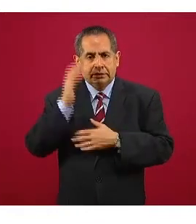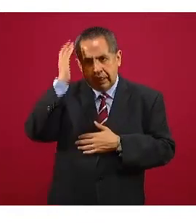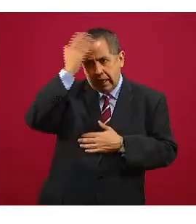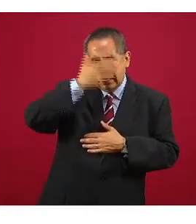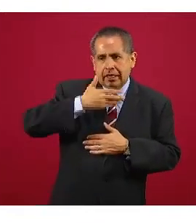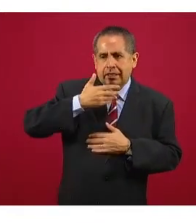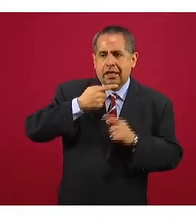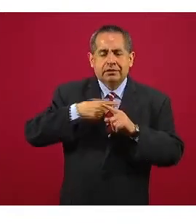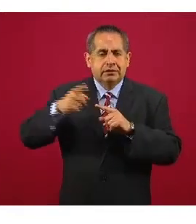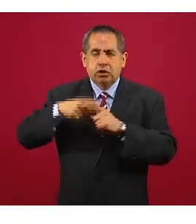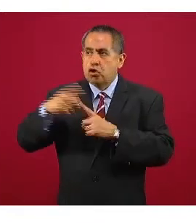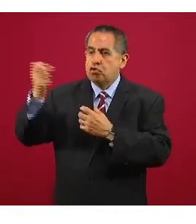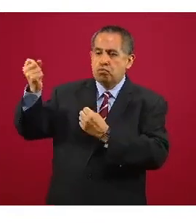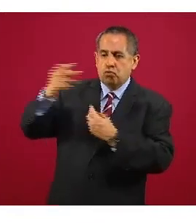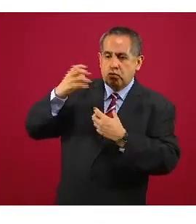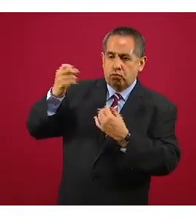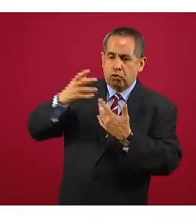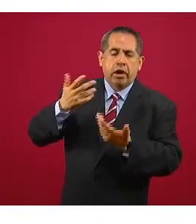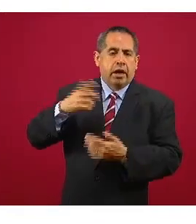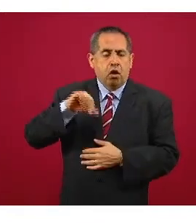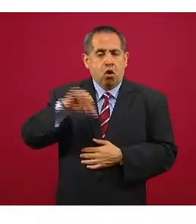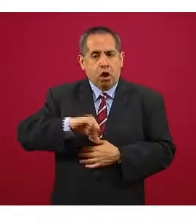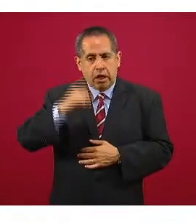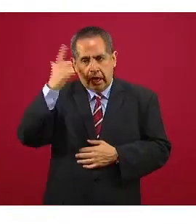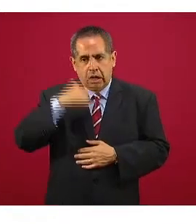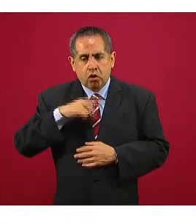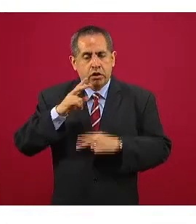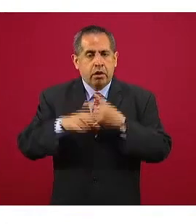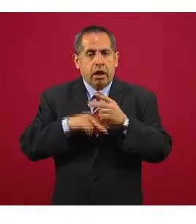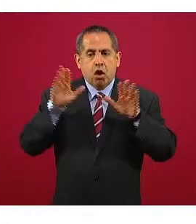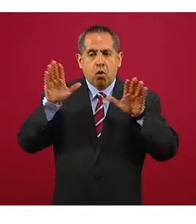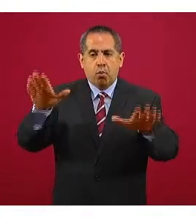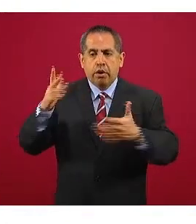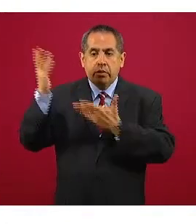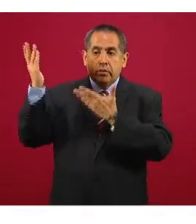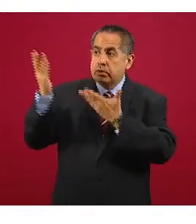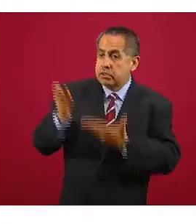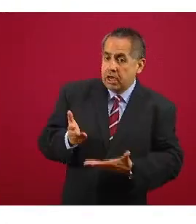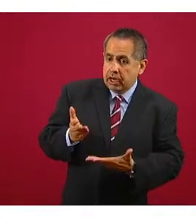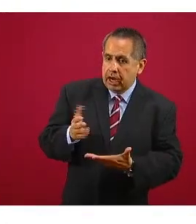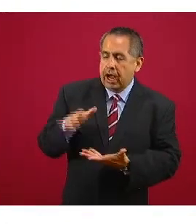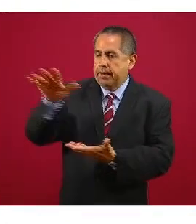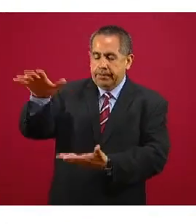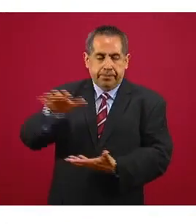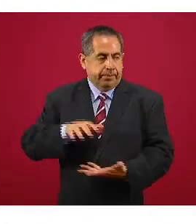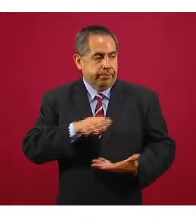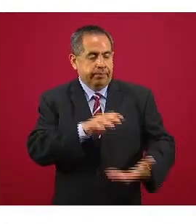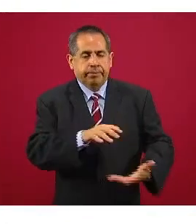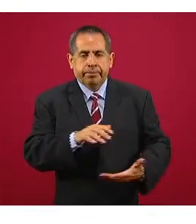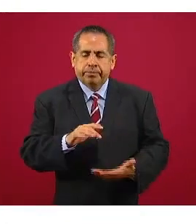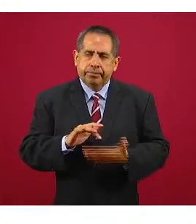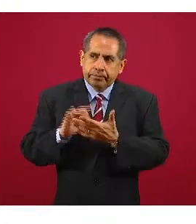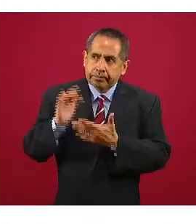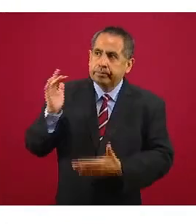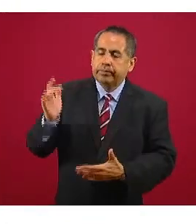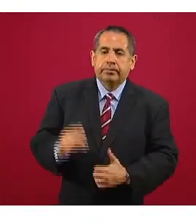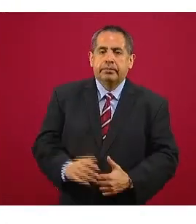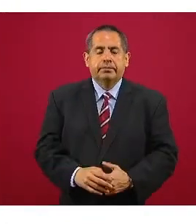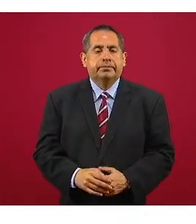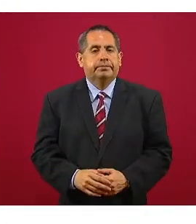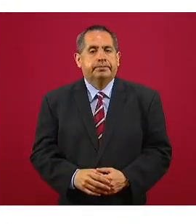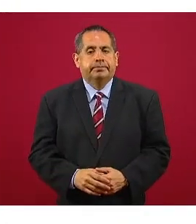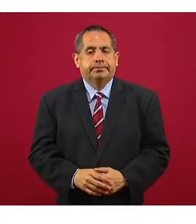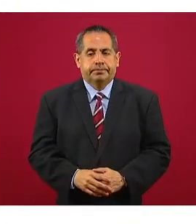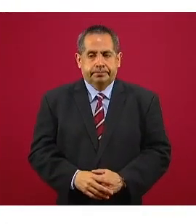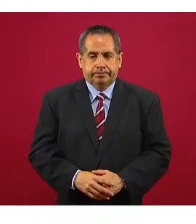que mucho agradecemos. Ahí estaremos en la noche en el aeropuerto para recibir este vuelo. La siguiente, por